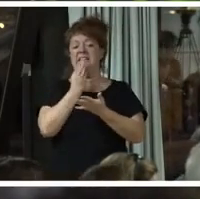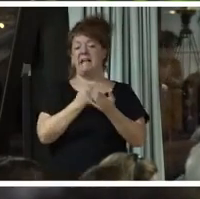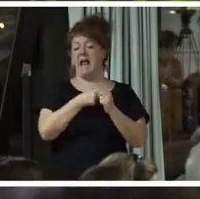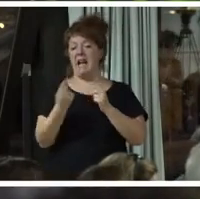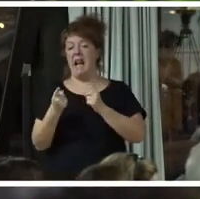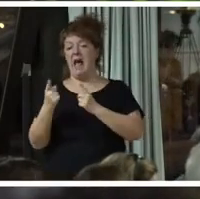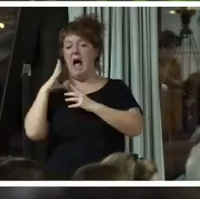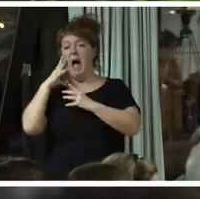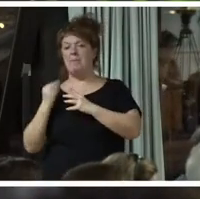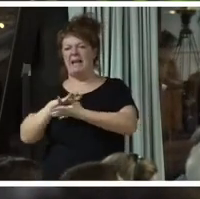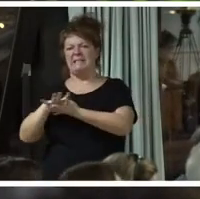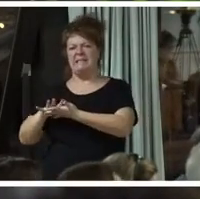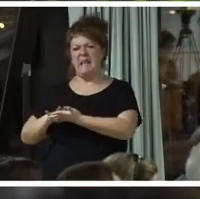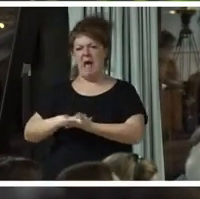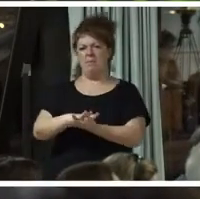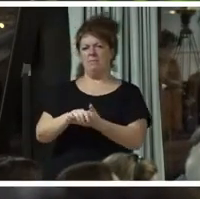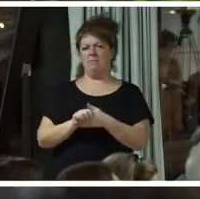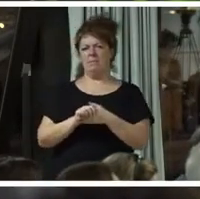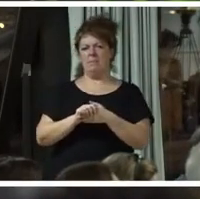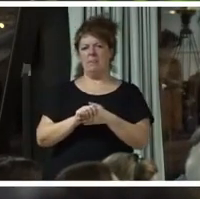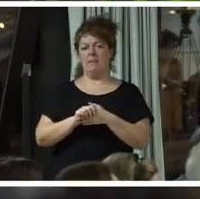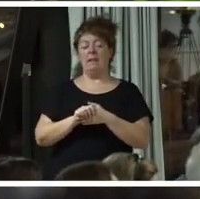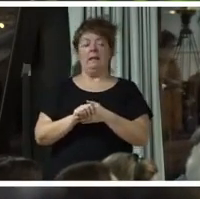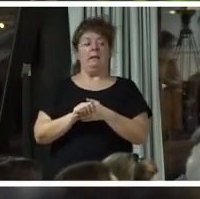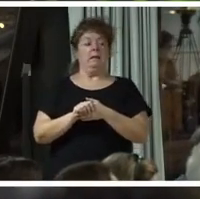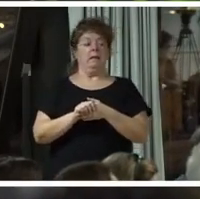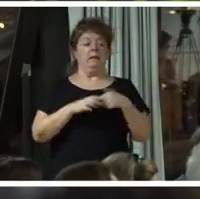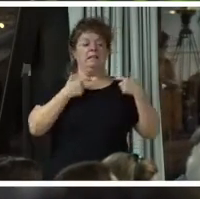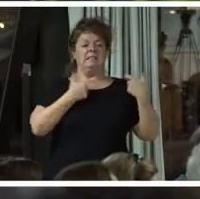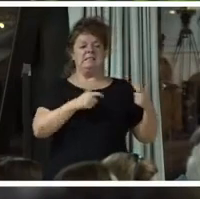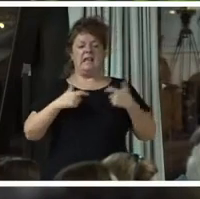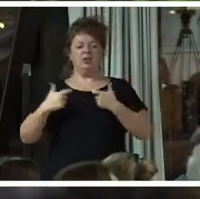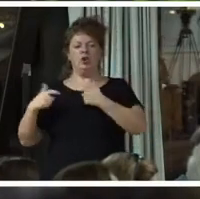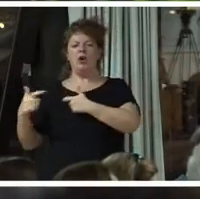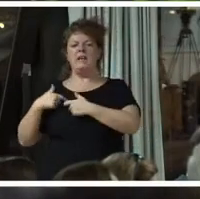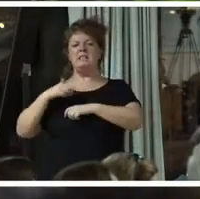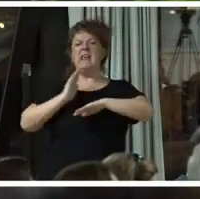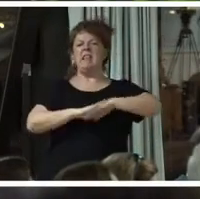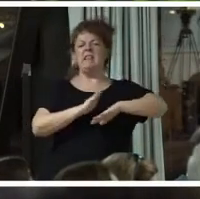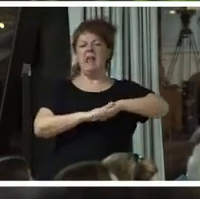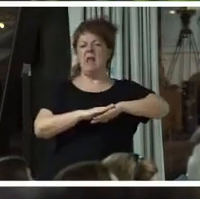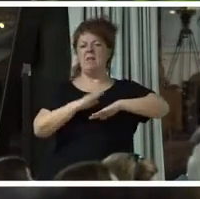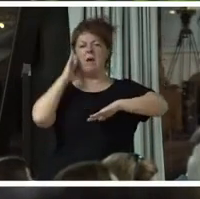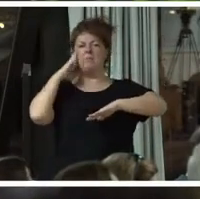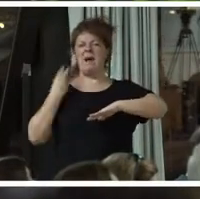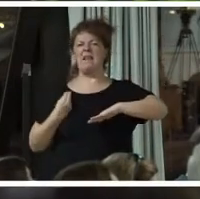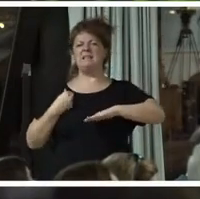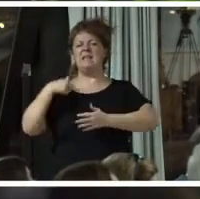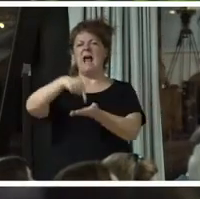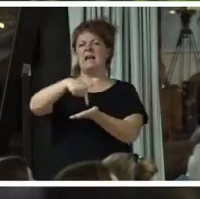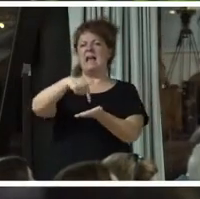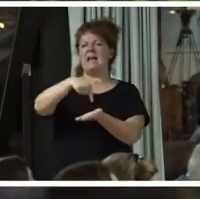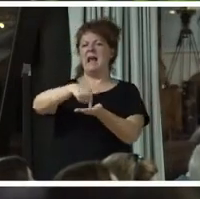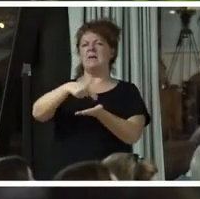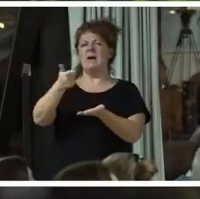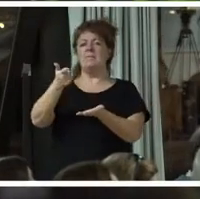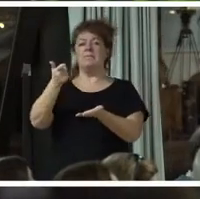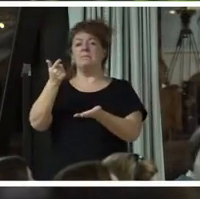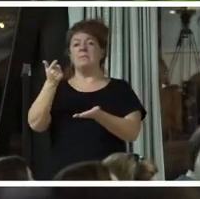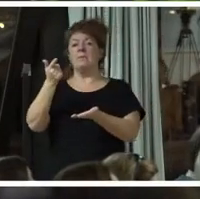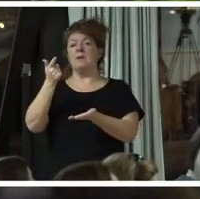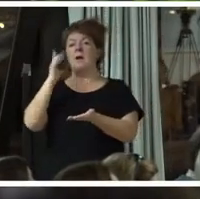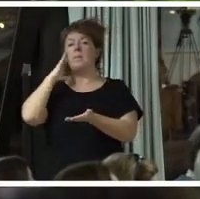ello desde muchos sectores de la izquierda Palestina lo que reclamamos es eh una Palestina